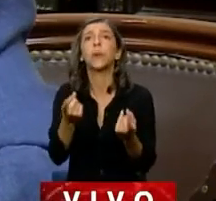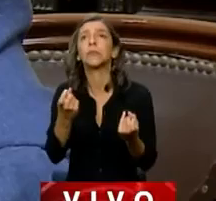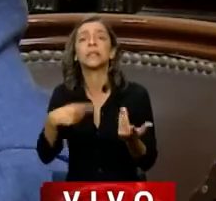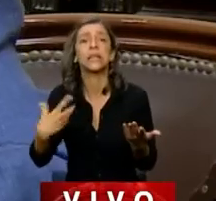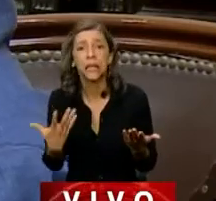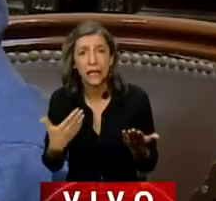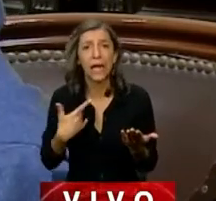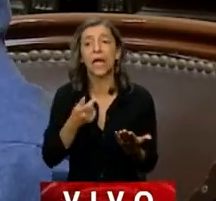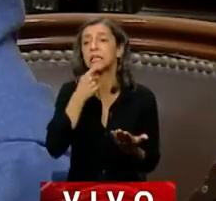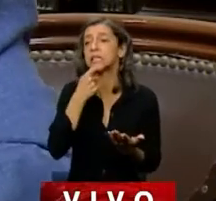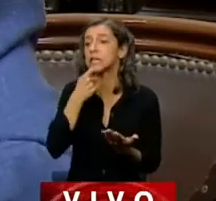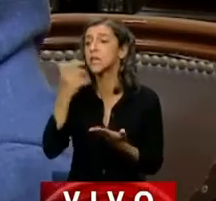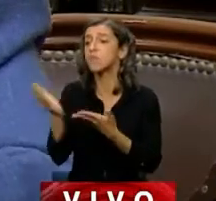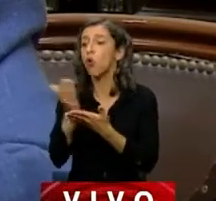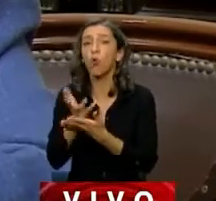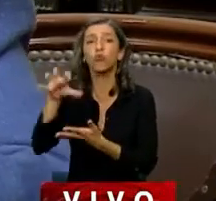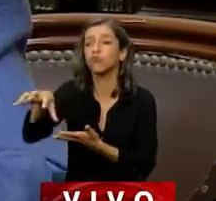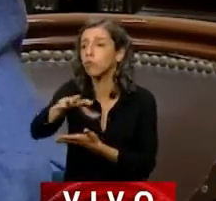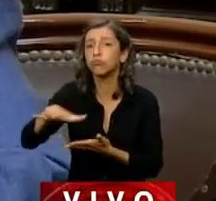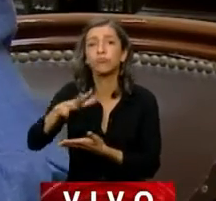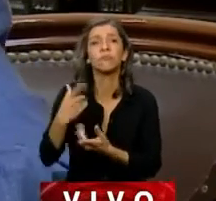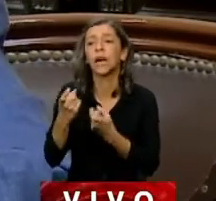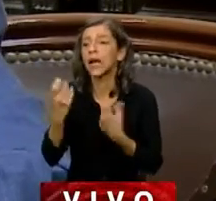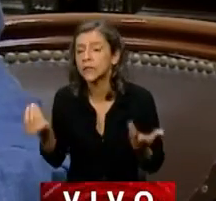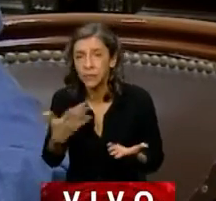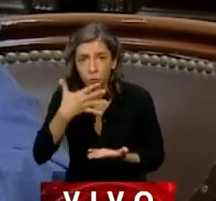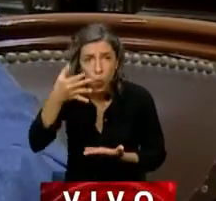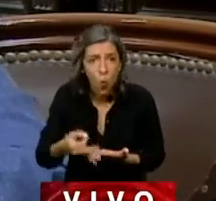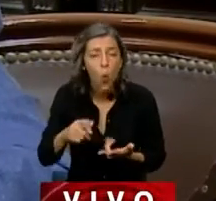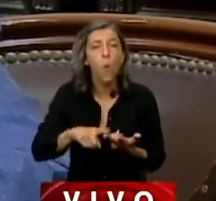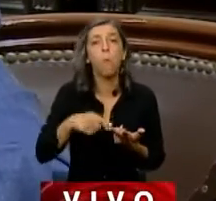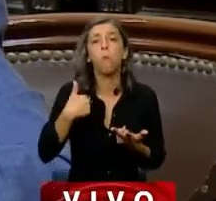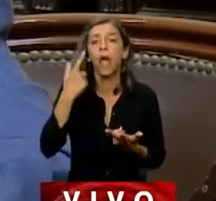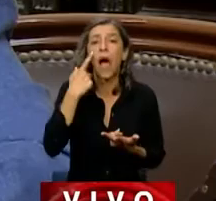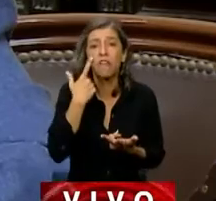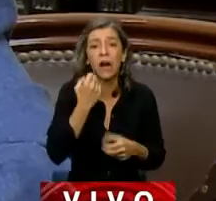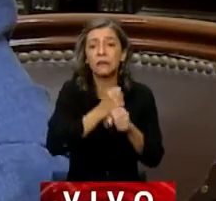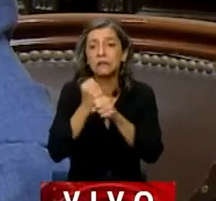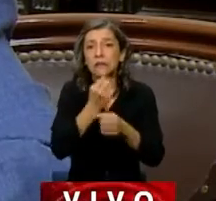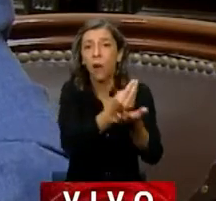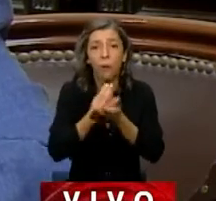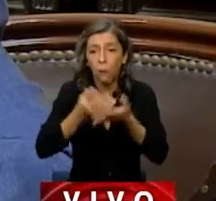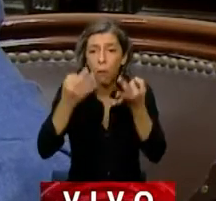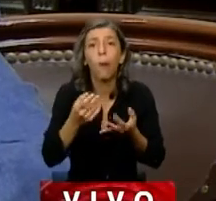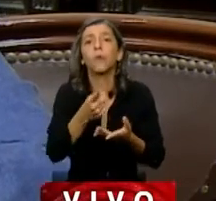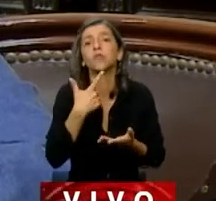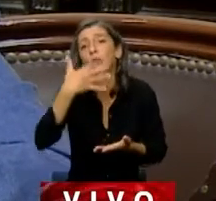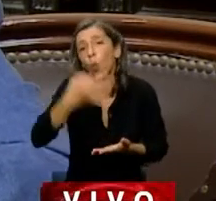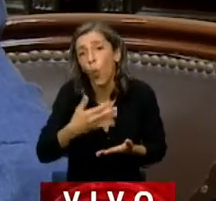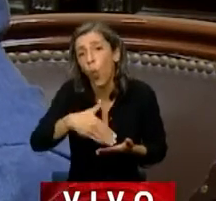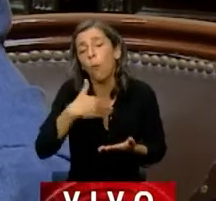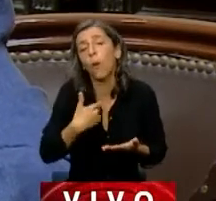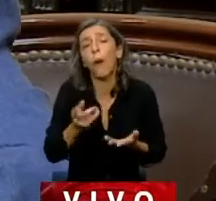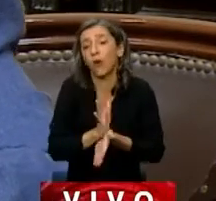las necesidades de la producción, si se cumple con las necesidades del sector privado del trabajo que necesita justamente toda esa